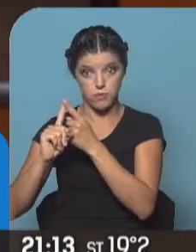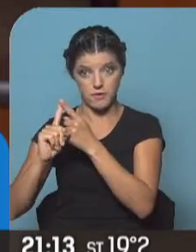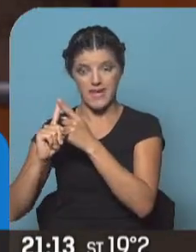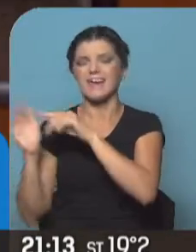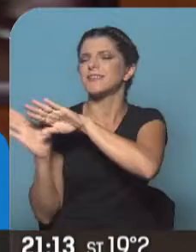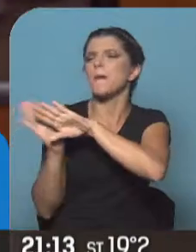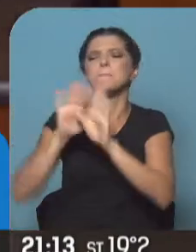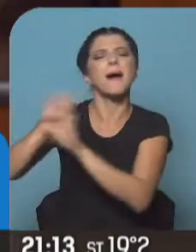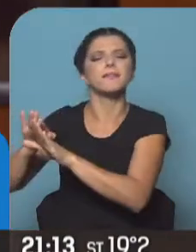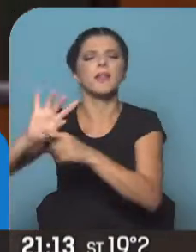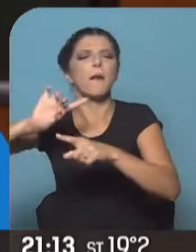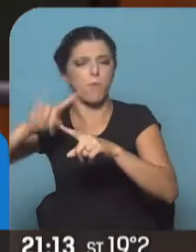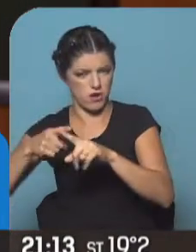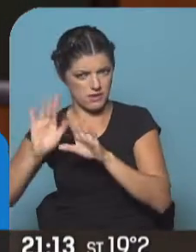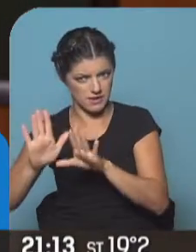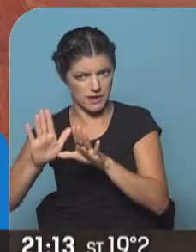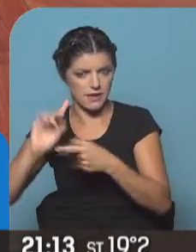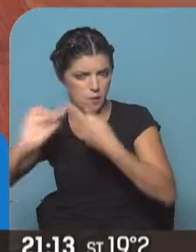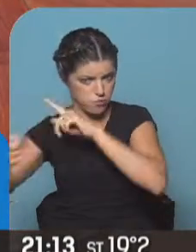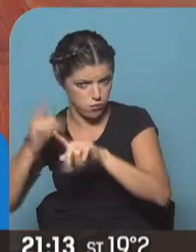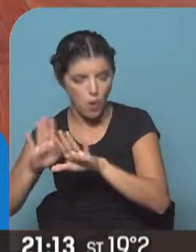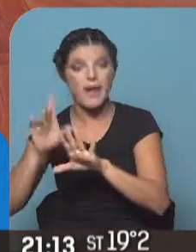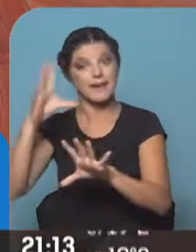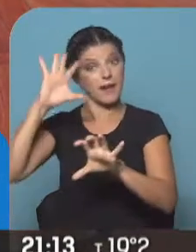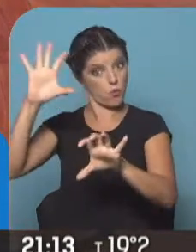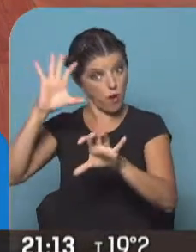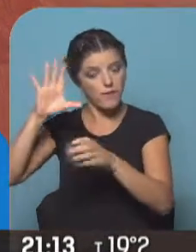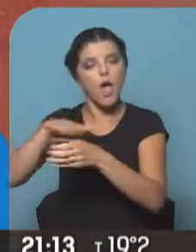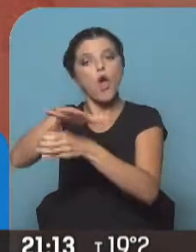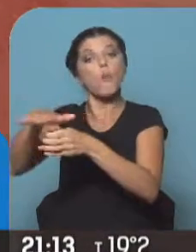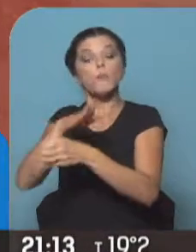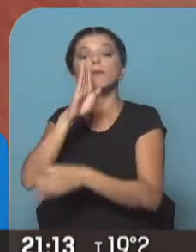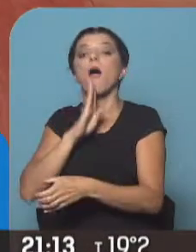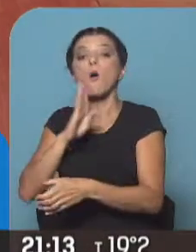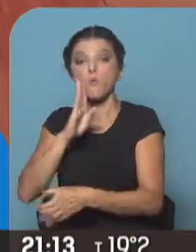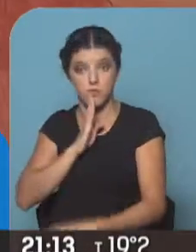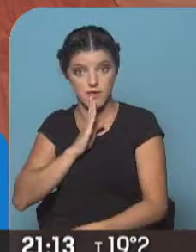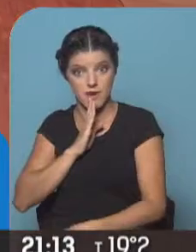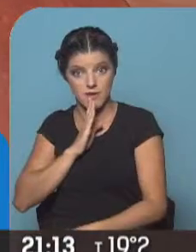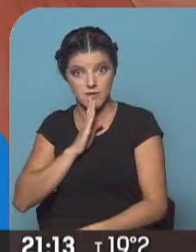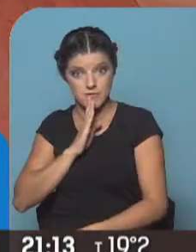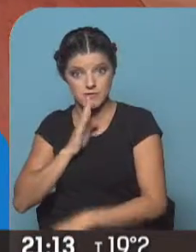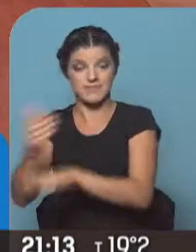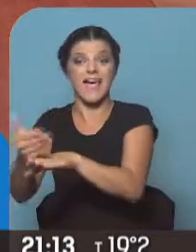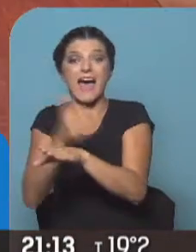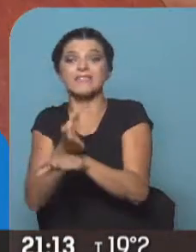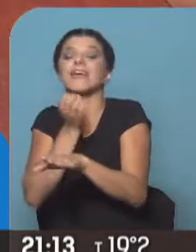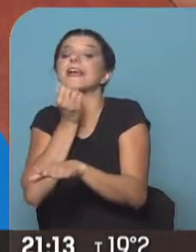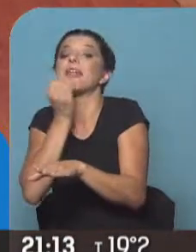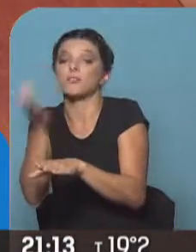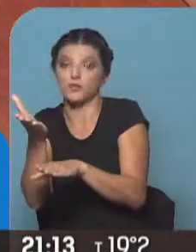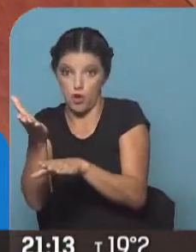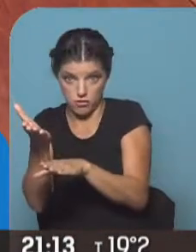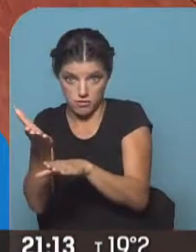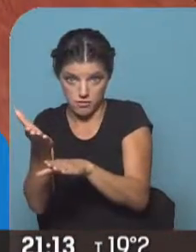la política y de la diplomacia. No olvidemos que el pueblo judío descubrió a la Argentina antes de la declaración Balfour, antes